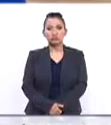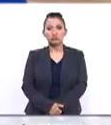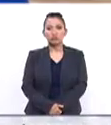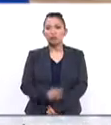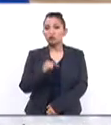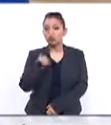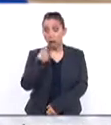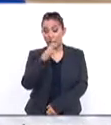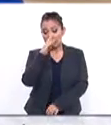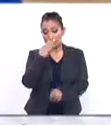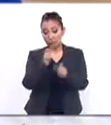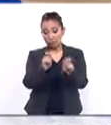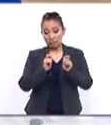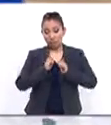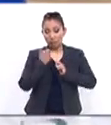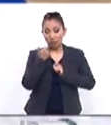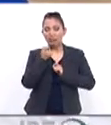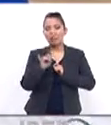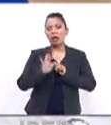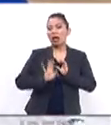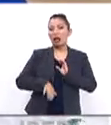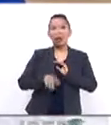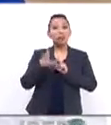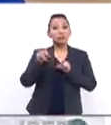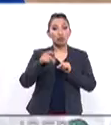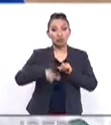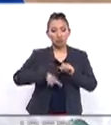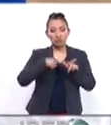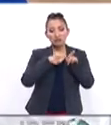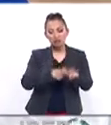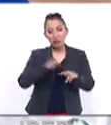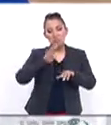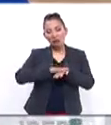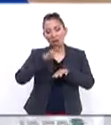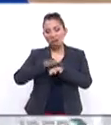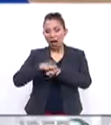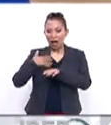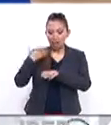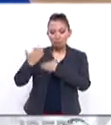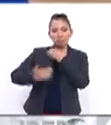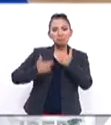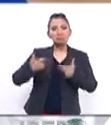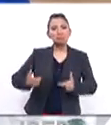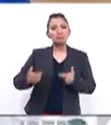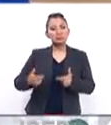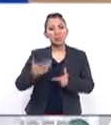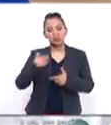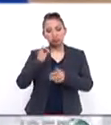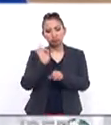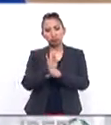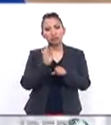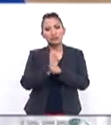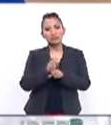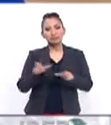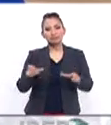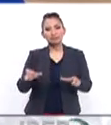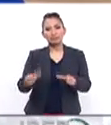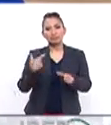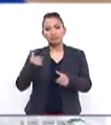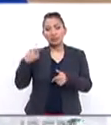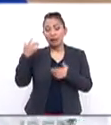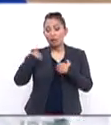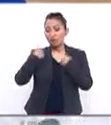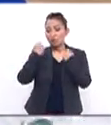No tomo esta responsabilidad a la ligera y mi gobierno continuará incrementando nuestra prosperidad, garantía y seguridad,